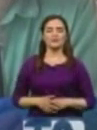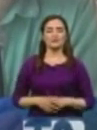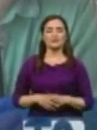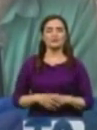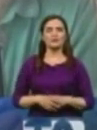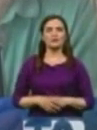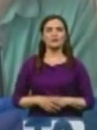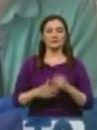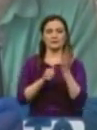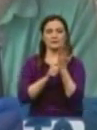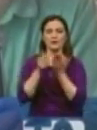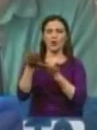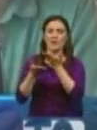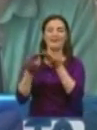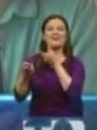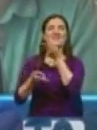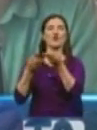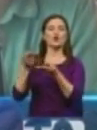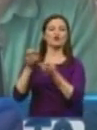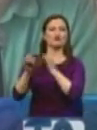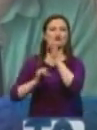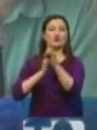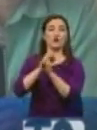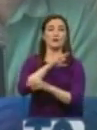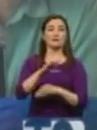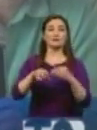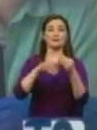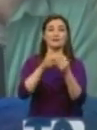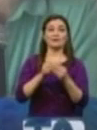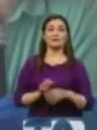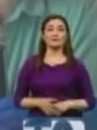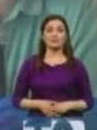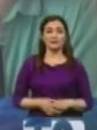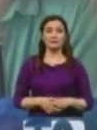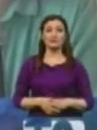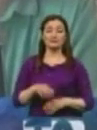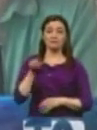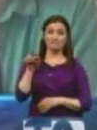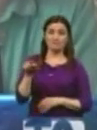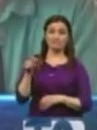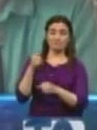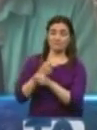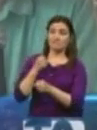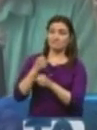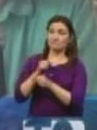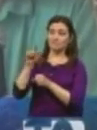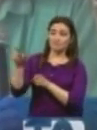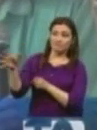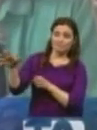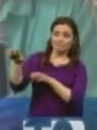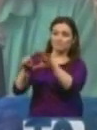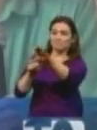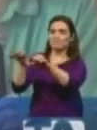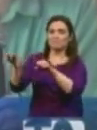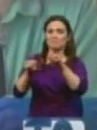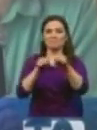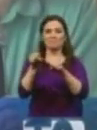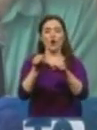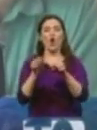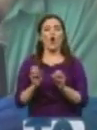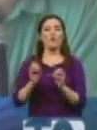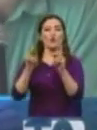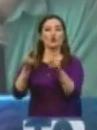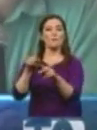de Comercio Exterior e Inversiones, para exactamente hacer ese tipo de trabajo, para abrir nuevos